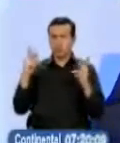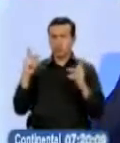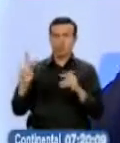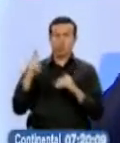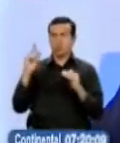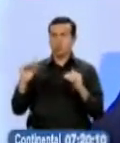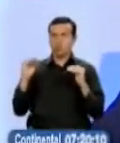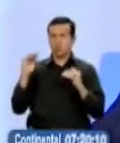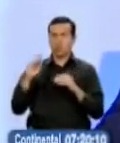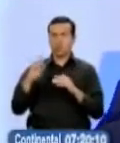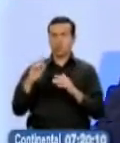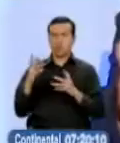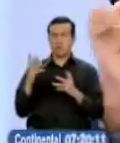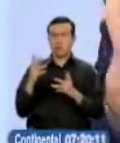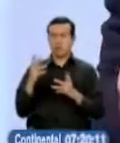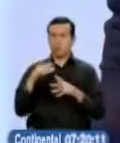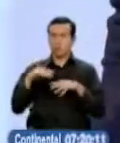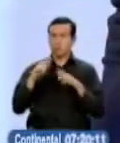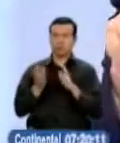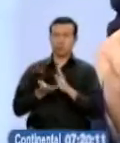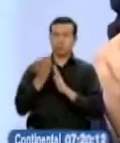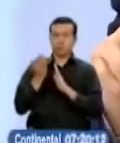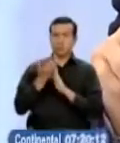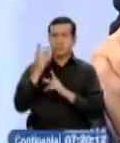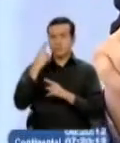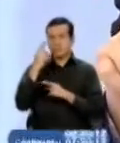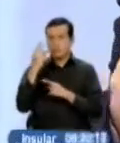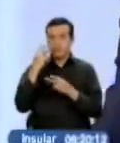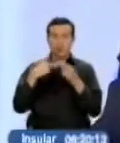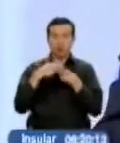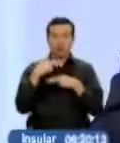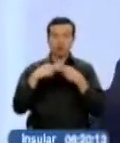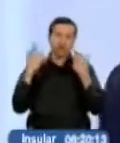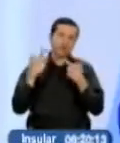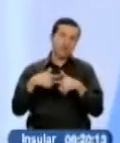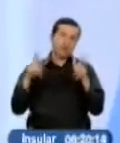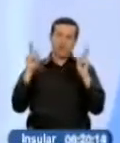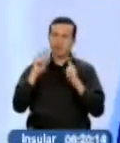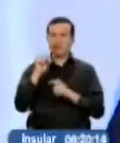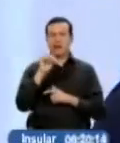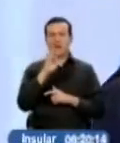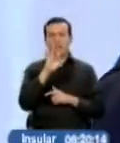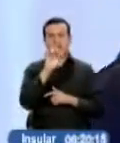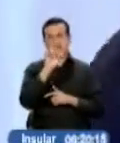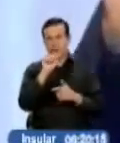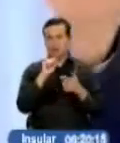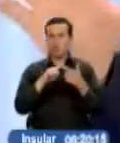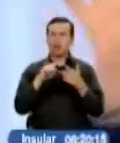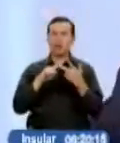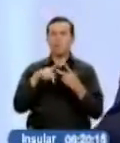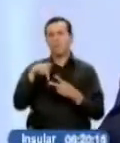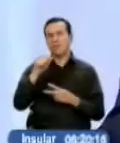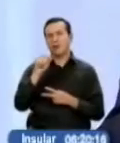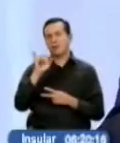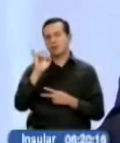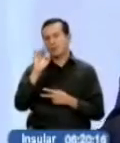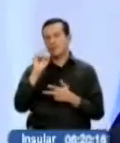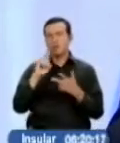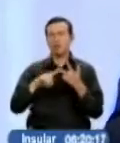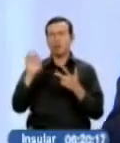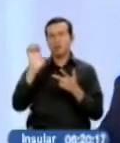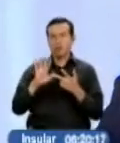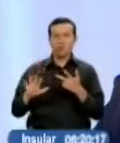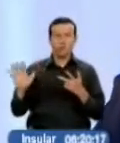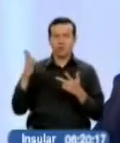hegemonía, sino para ganarla. Pero al cuestionar los tratados de libre comercio como el NAFTA, como la Alianza Transpacífico con Europa,